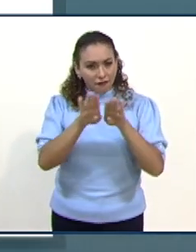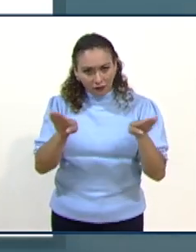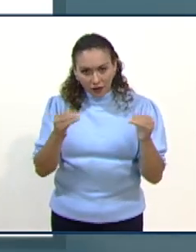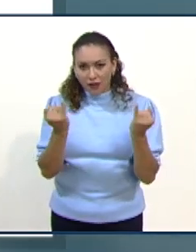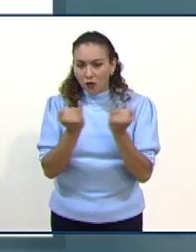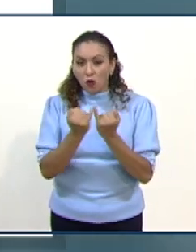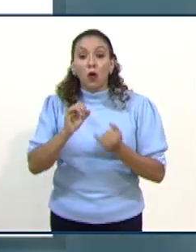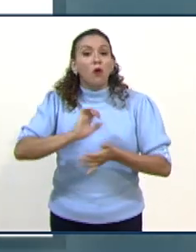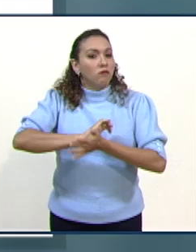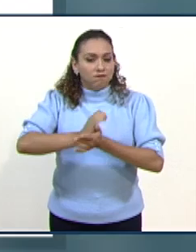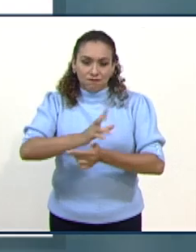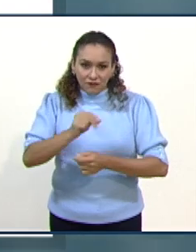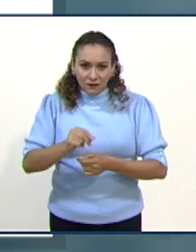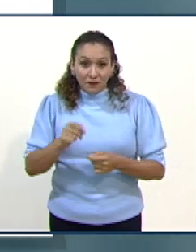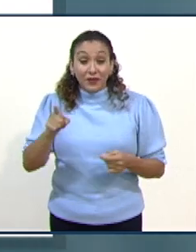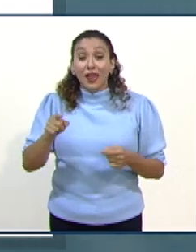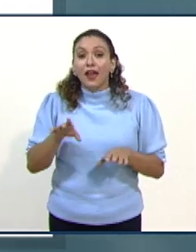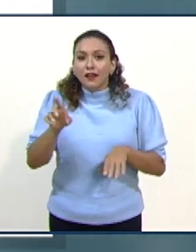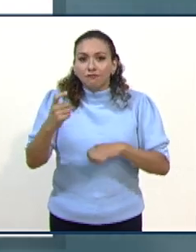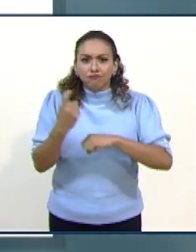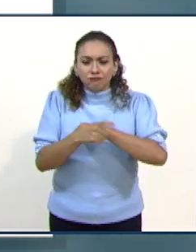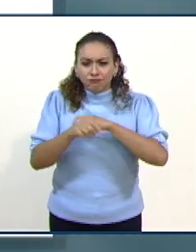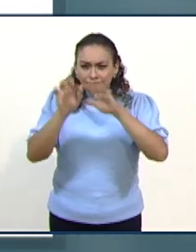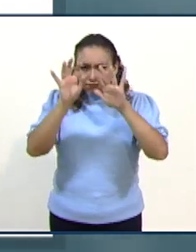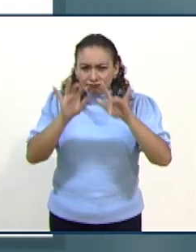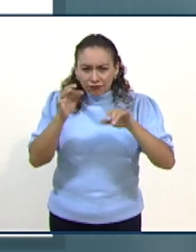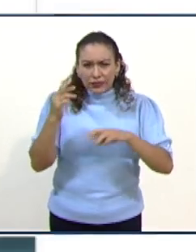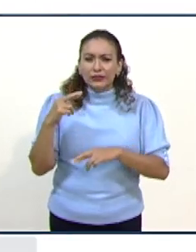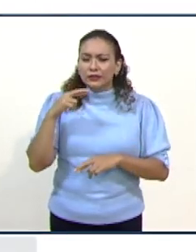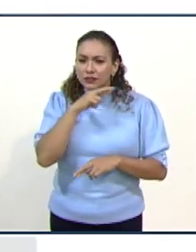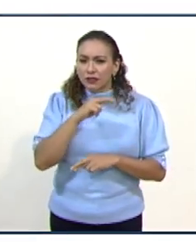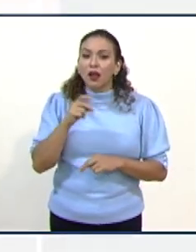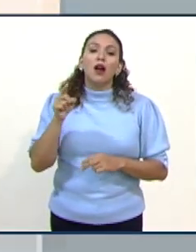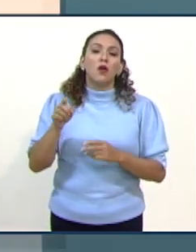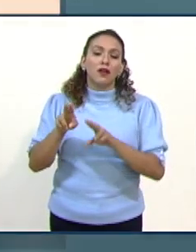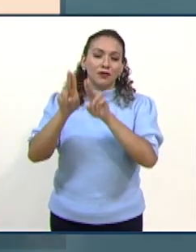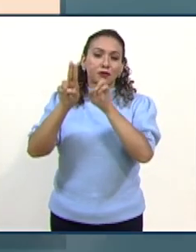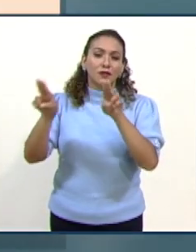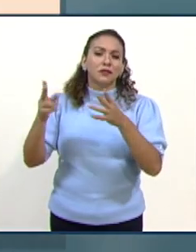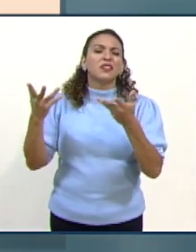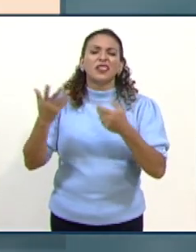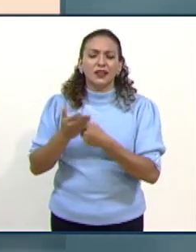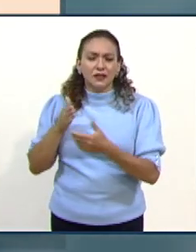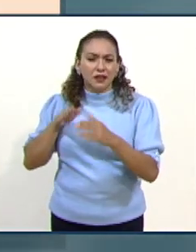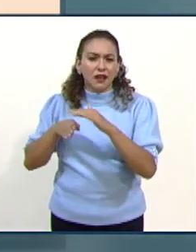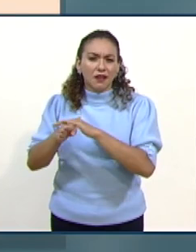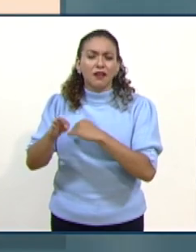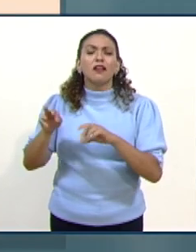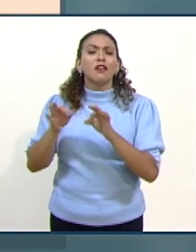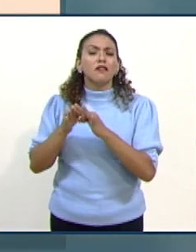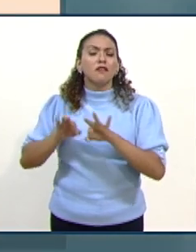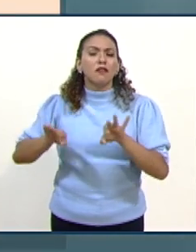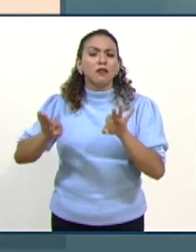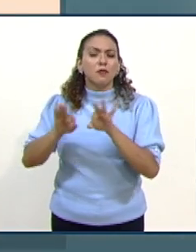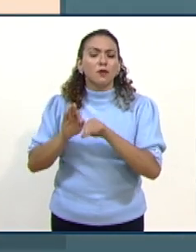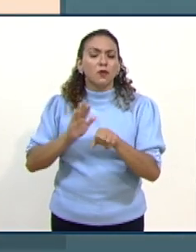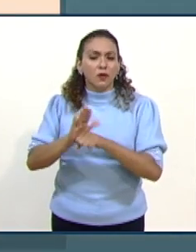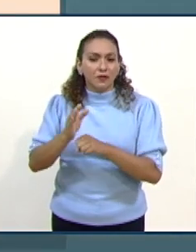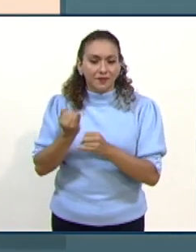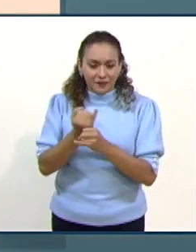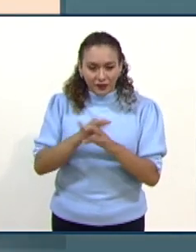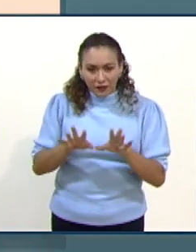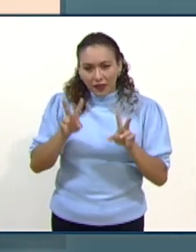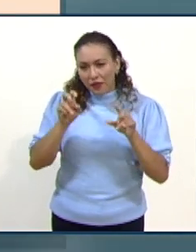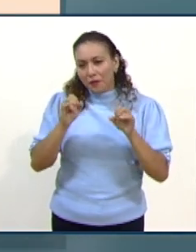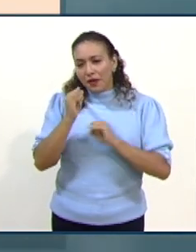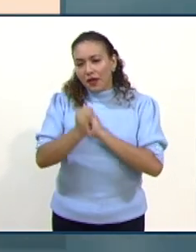discriminación, mientras que el buscador jurídico del Sistema de Naciones Unidas permite acceder a información sobre estándares